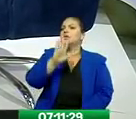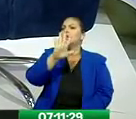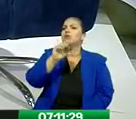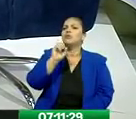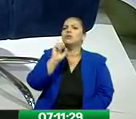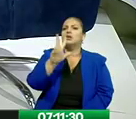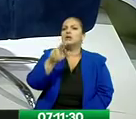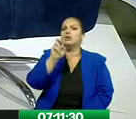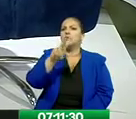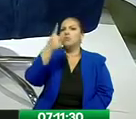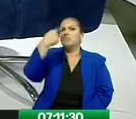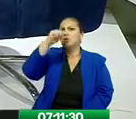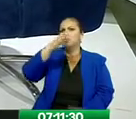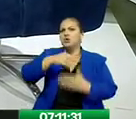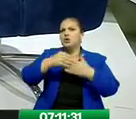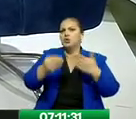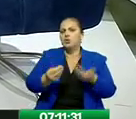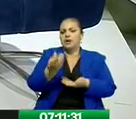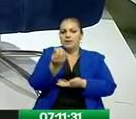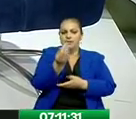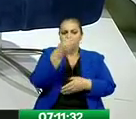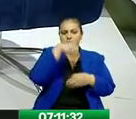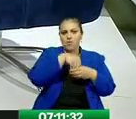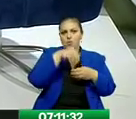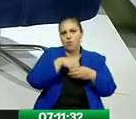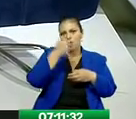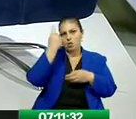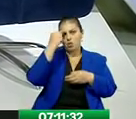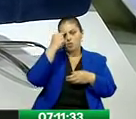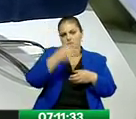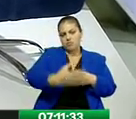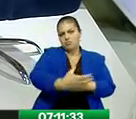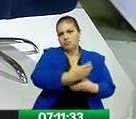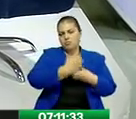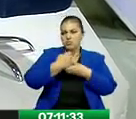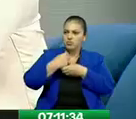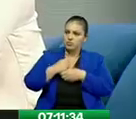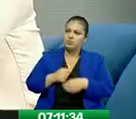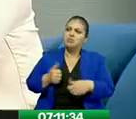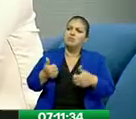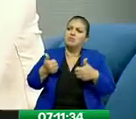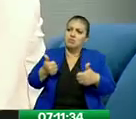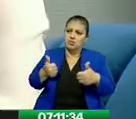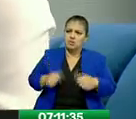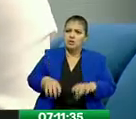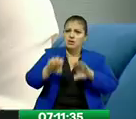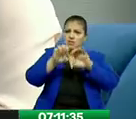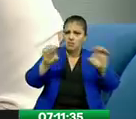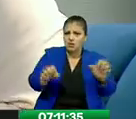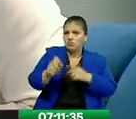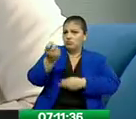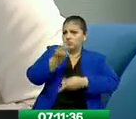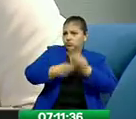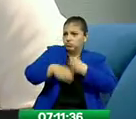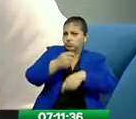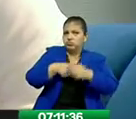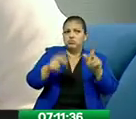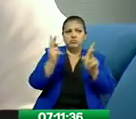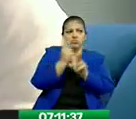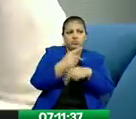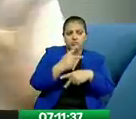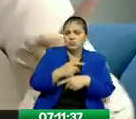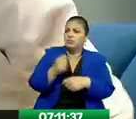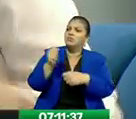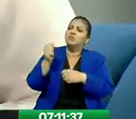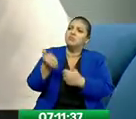¿Qué impacto tendrá esta medida en particular en las actividades de comercio, no solamente de los afiliados a la Cámara de Comercio de